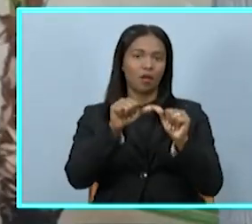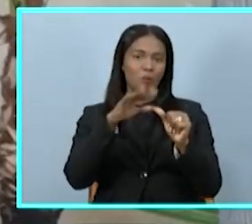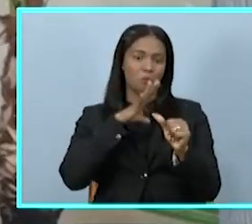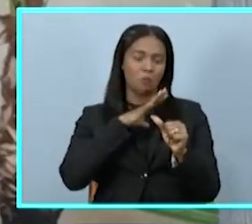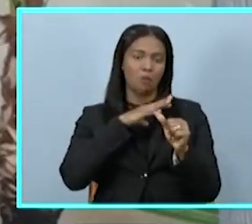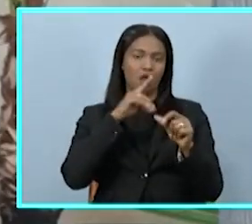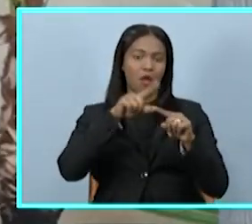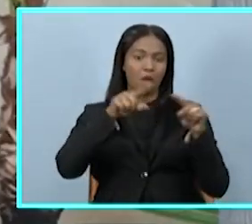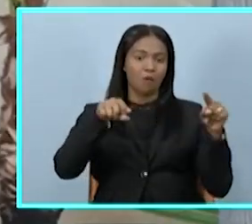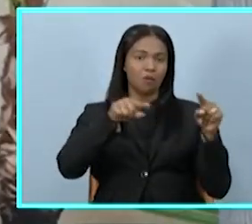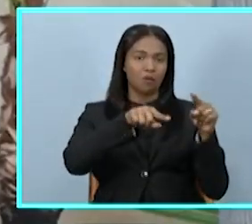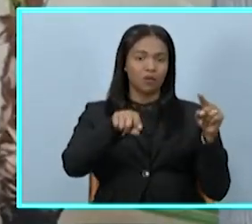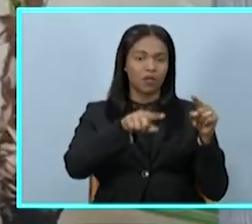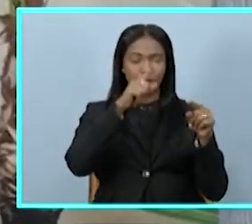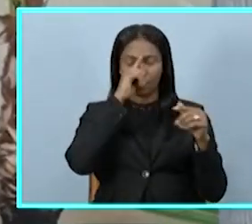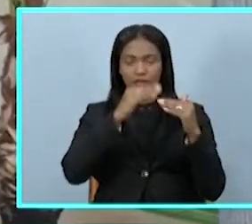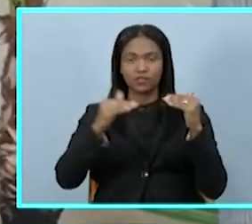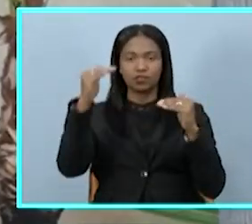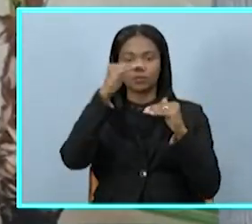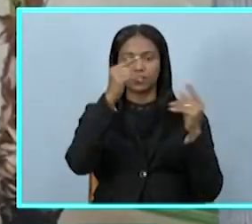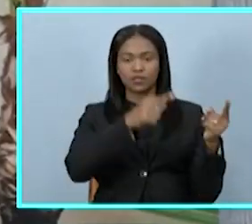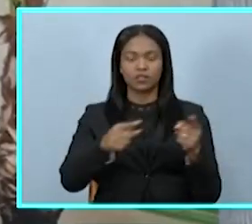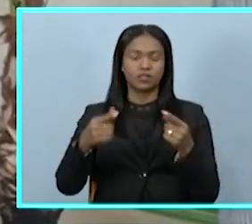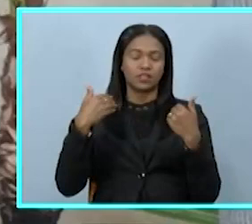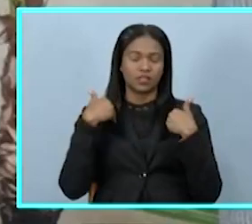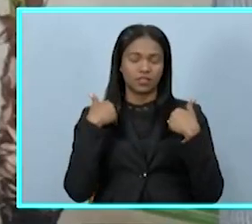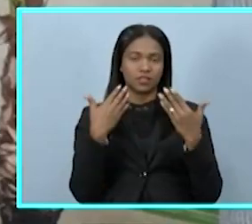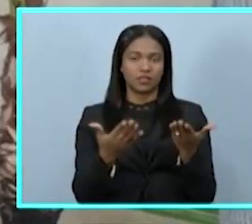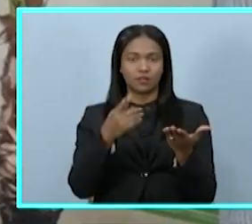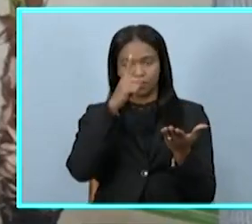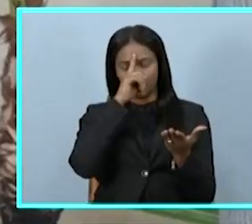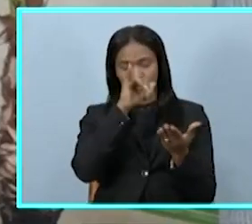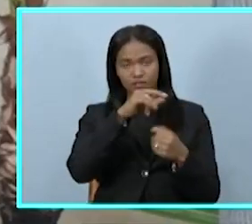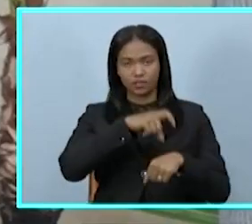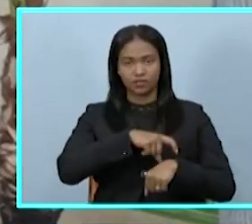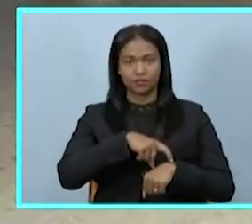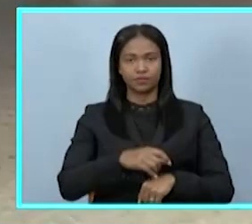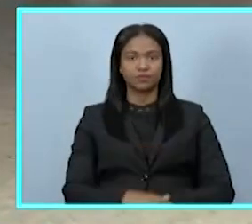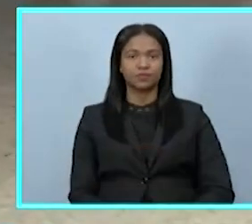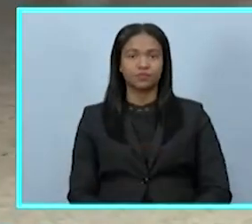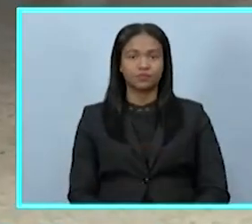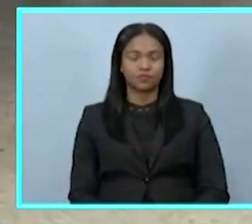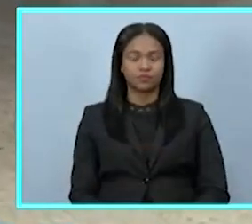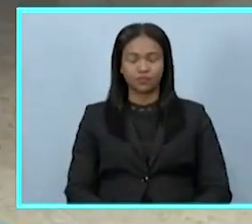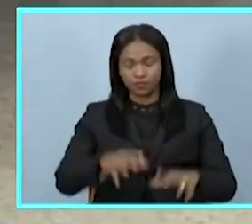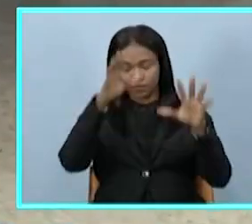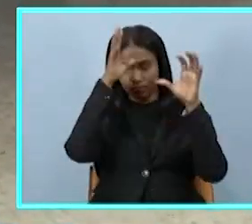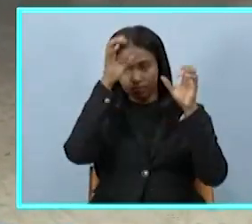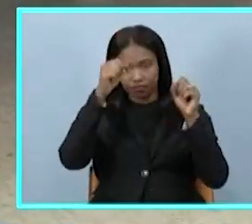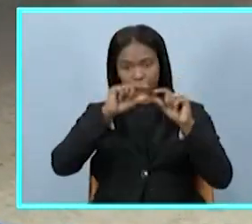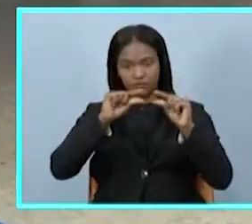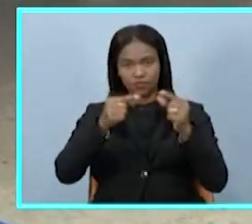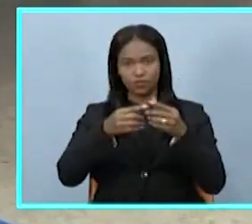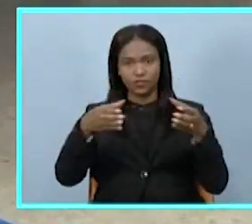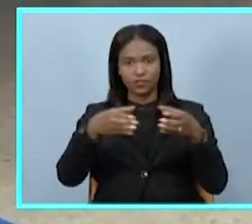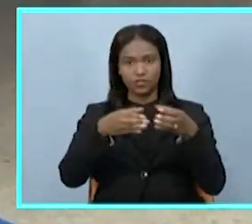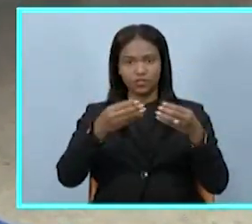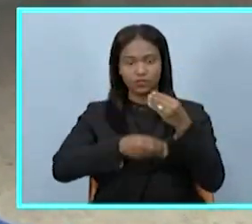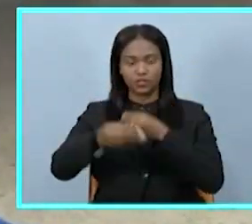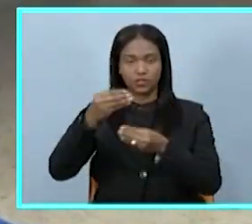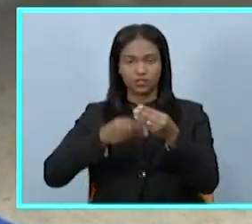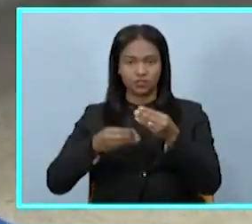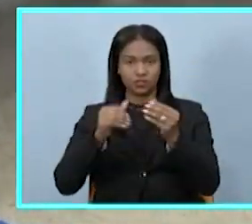y en algunos casos por encima de los niveles que se producen para estos tiempos. El presidente de la Confederación Nacional de